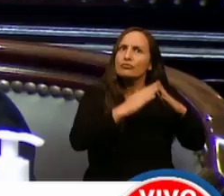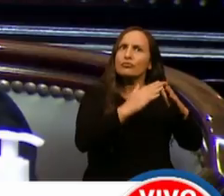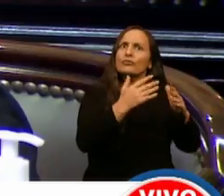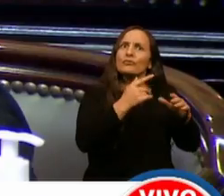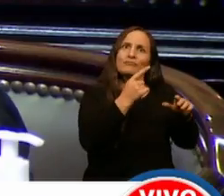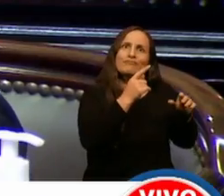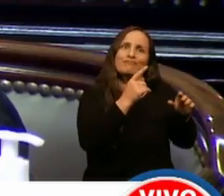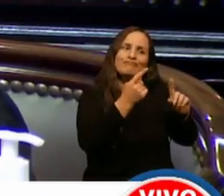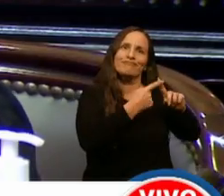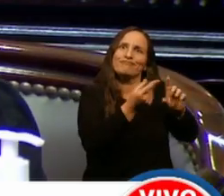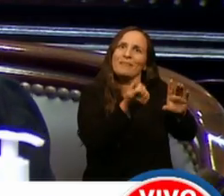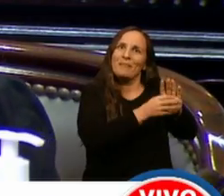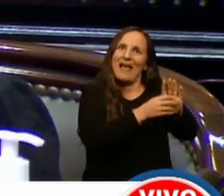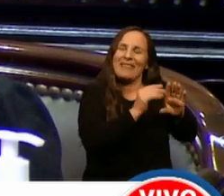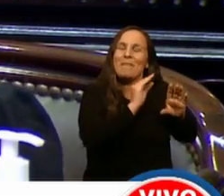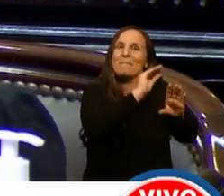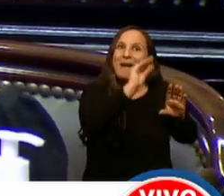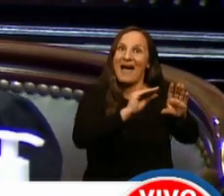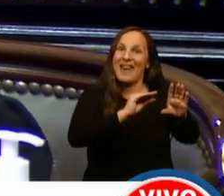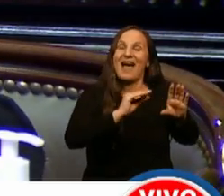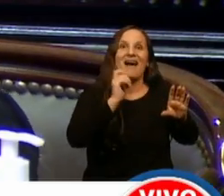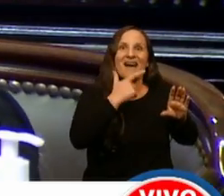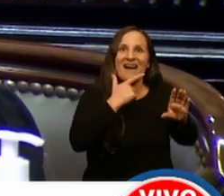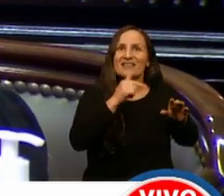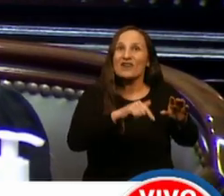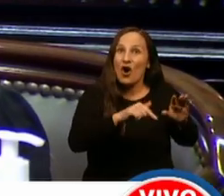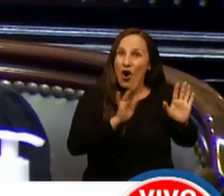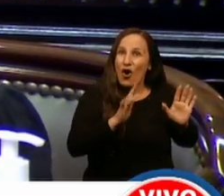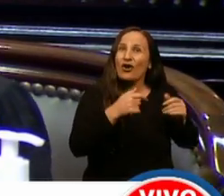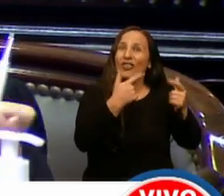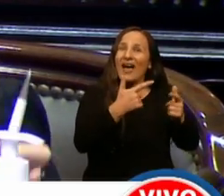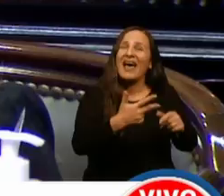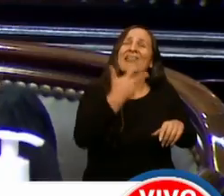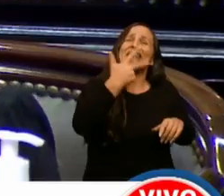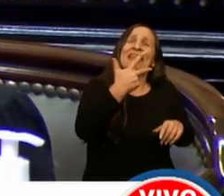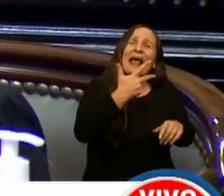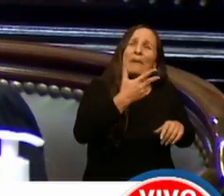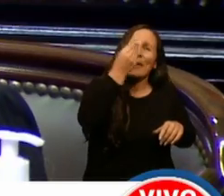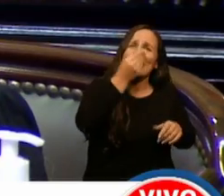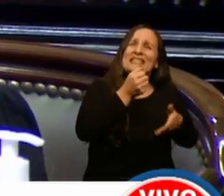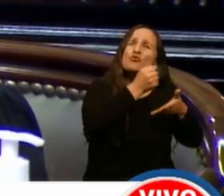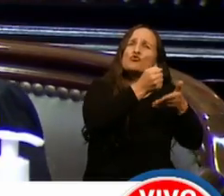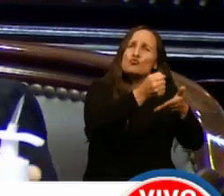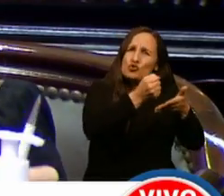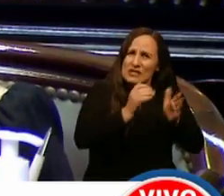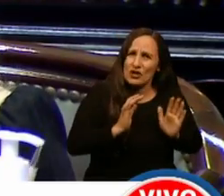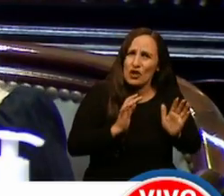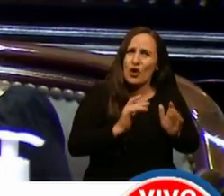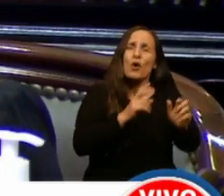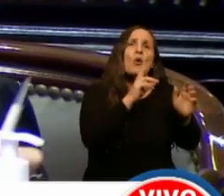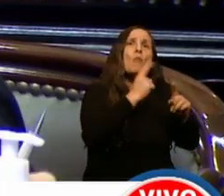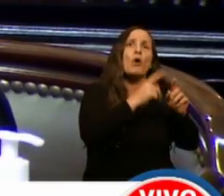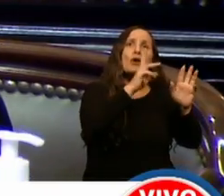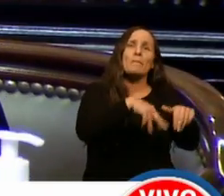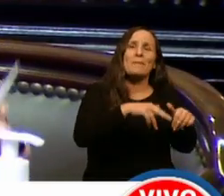de ese fondo fiduciario hoy reciben un gas tres veces subsidiados al subsidiado costo abastecimiento a través del plan cazar